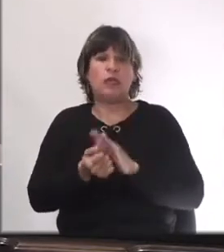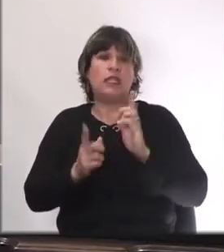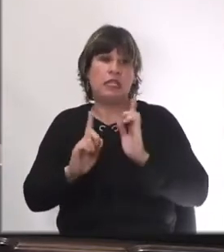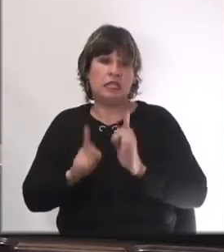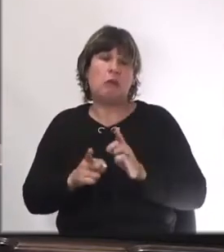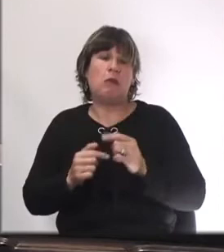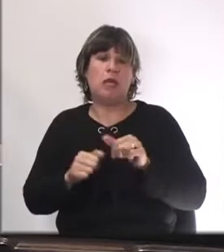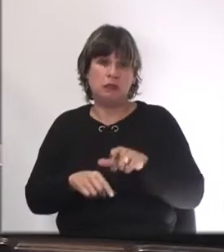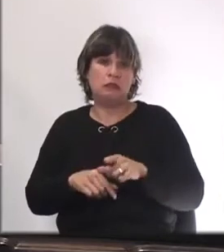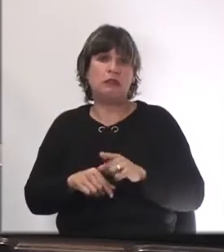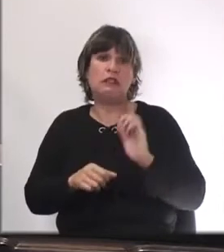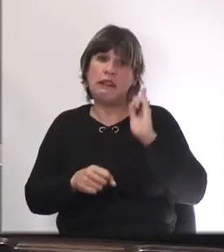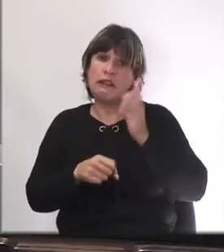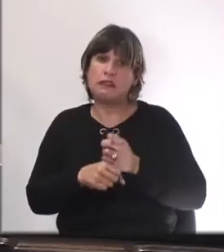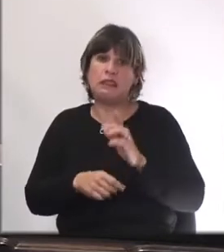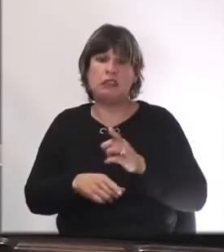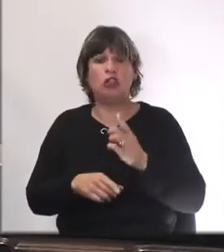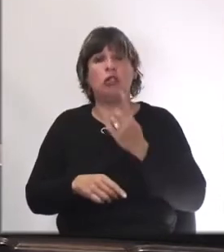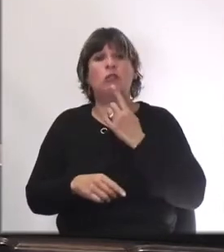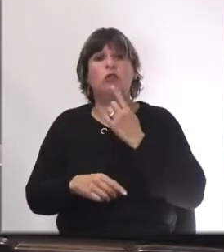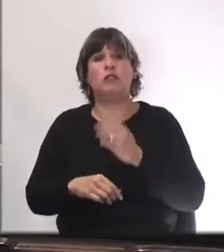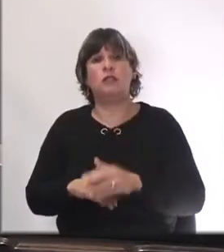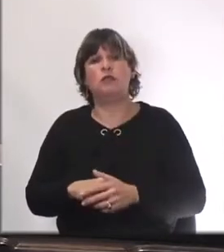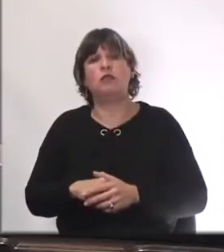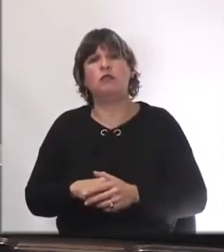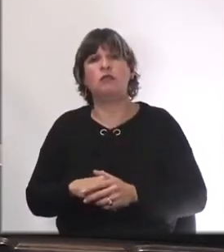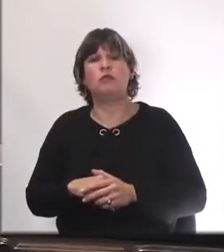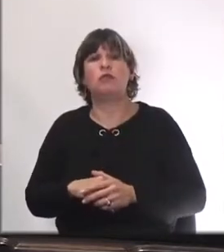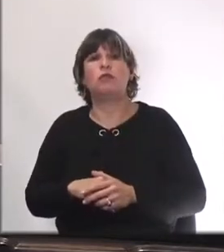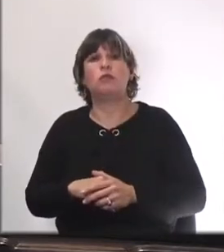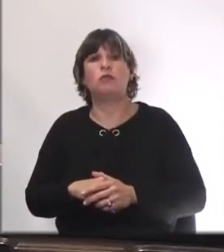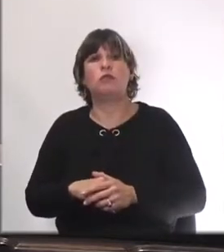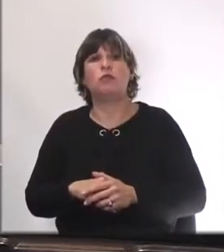decisiones de política.